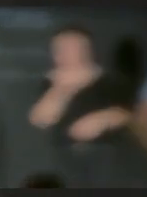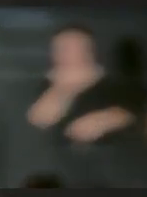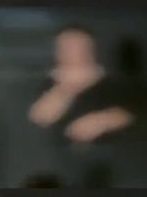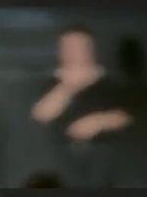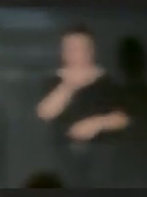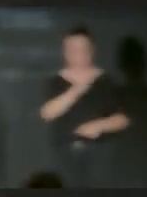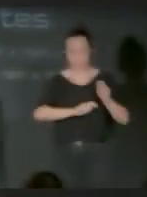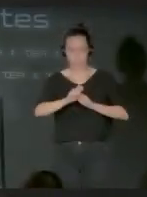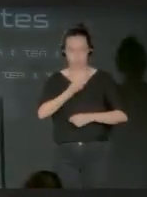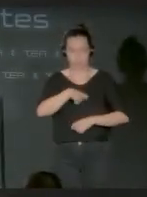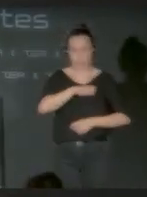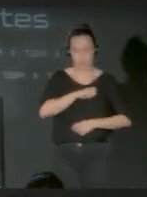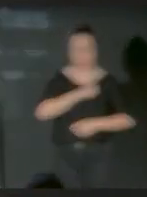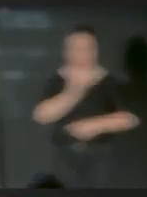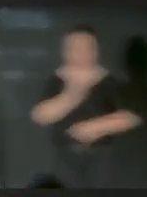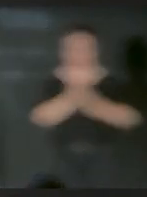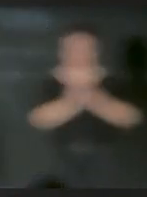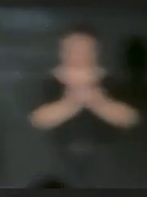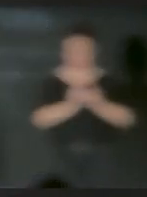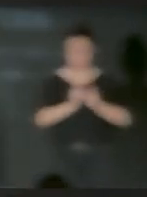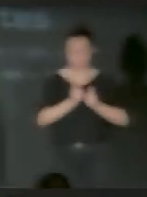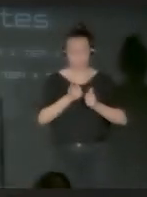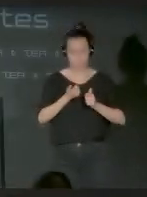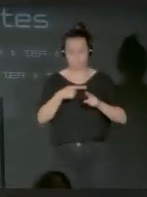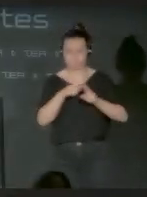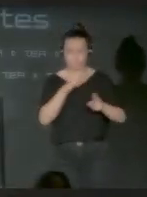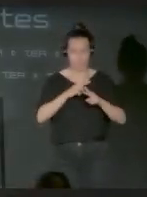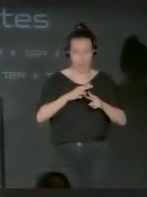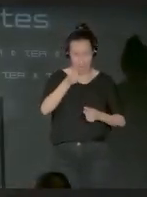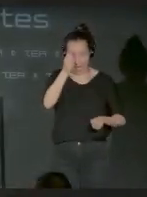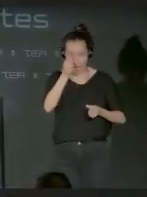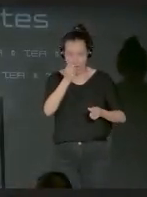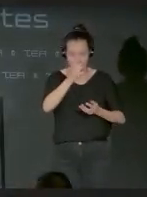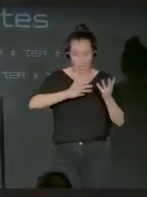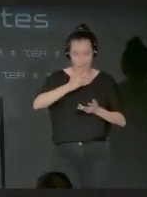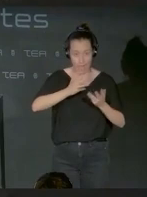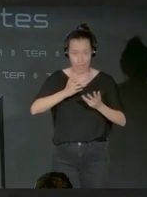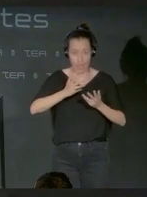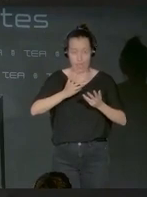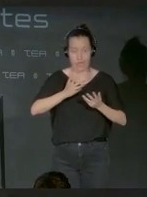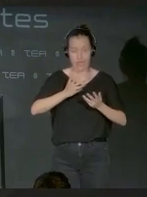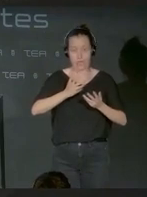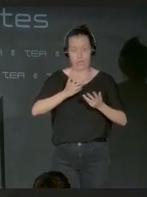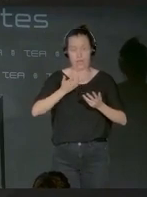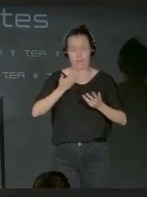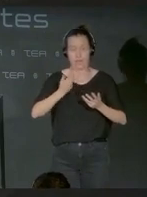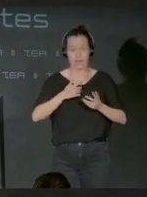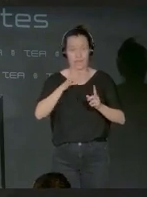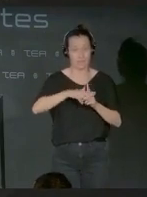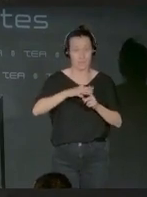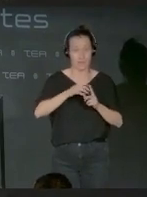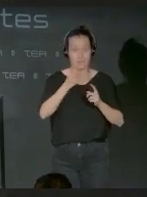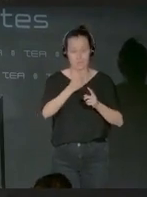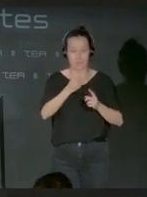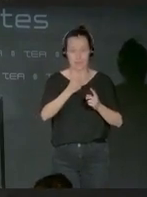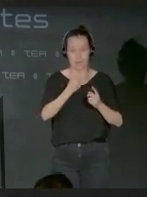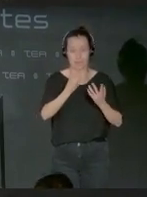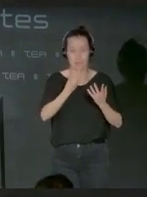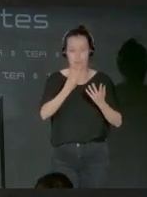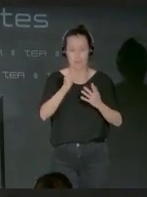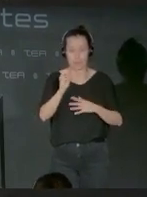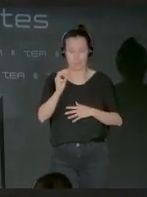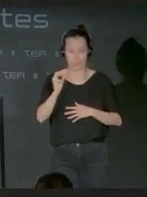el videojuego español la industria de desarrollo factura ya 1281 millones de euros un